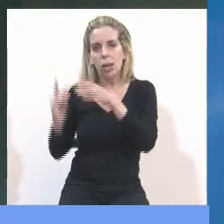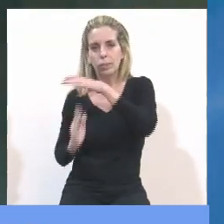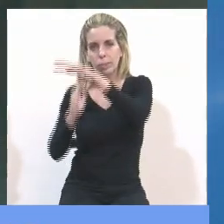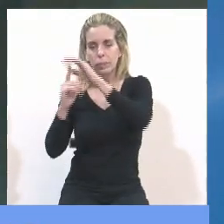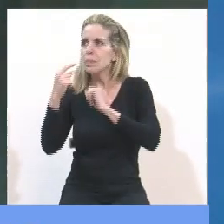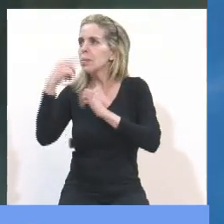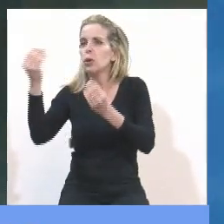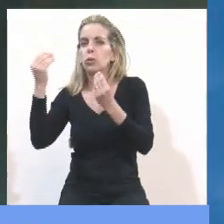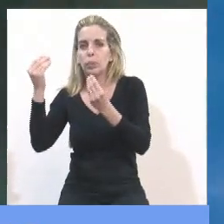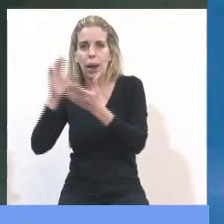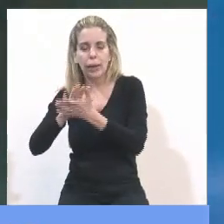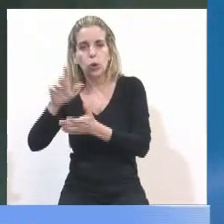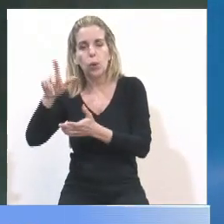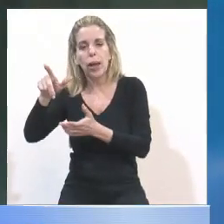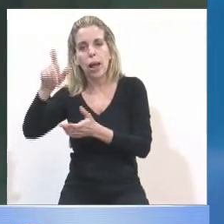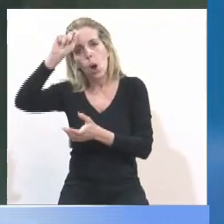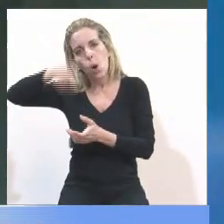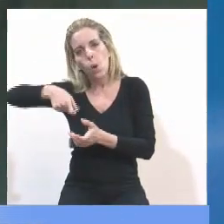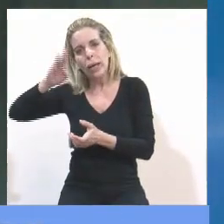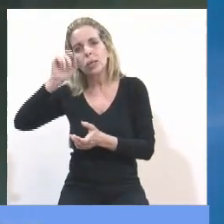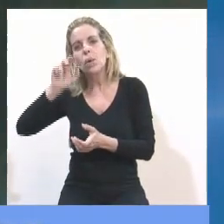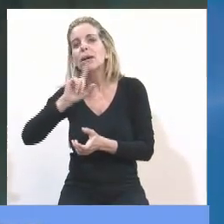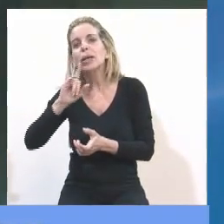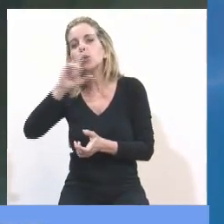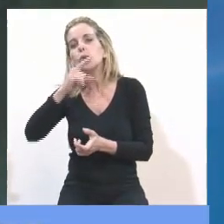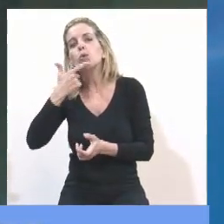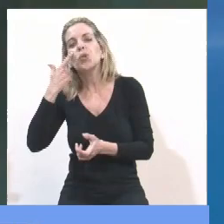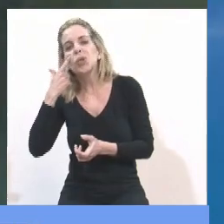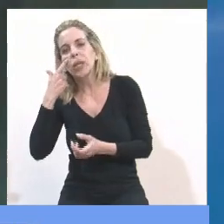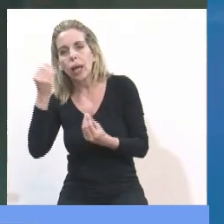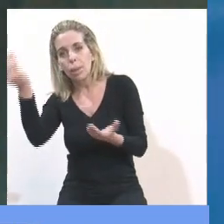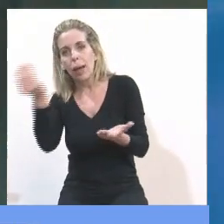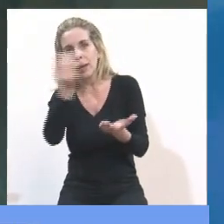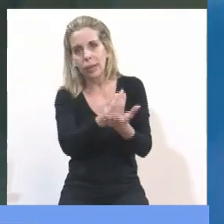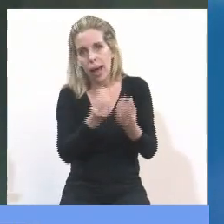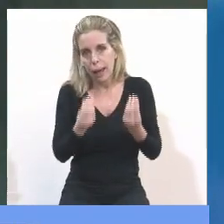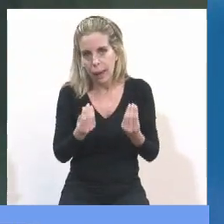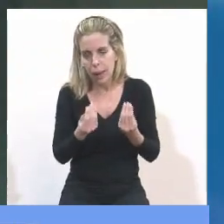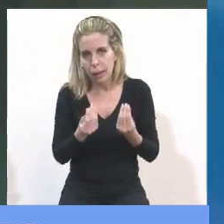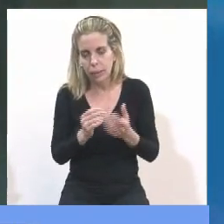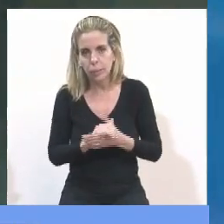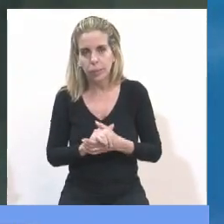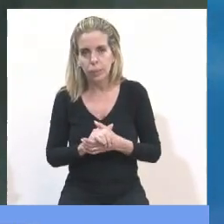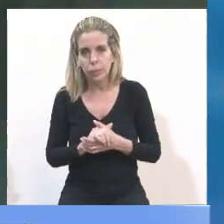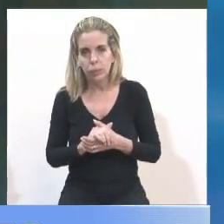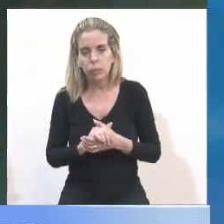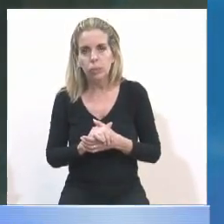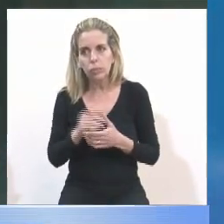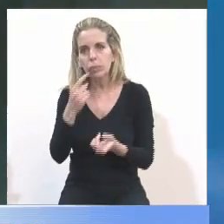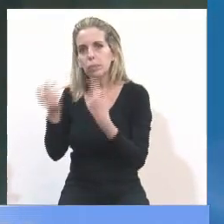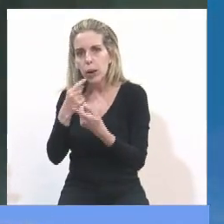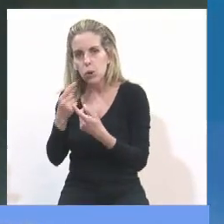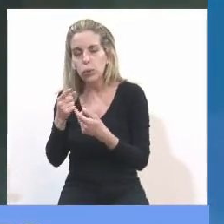Bertuzzi a la Sala 1 de la Cámara con el fin de cubrir la renuncia del juez Jorge Ballesteros.